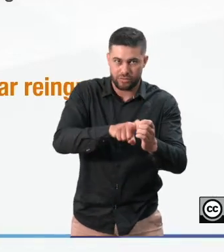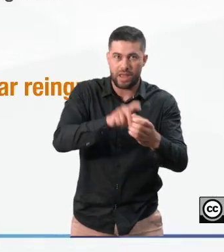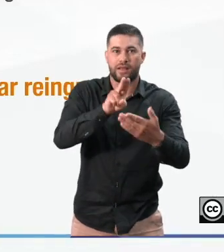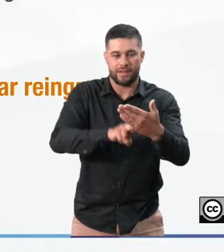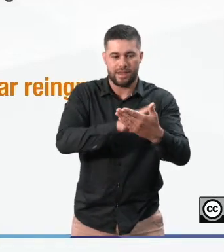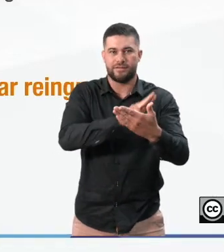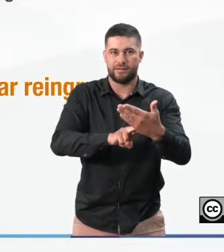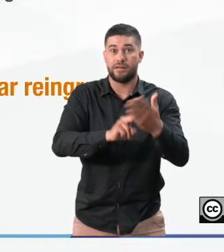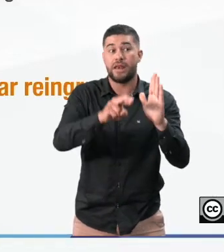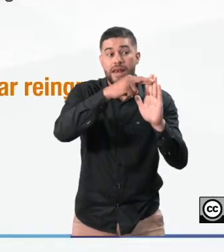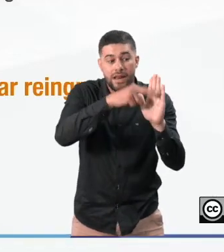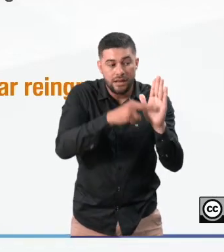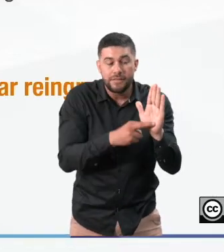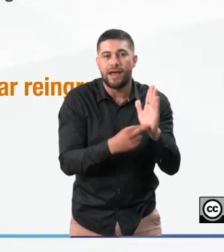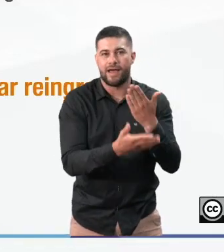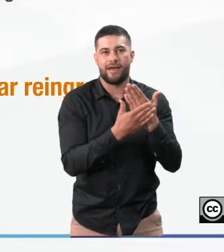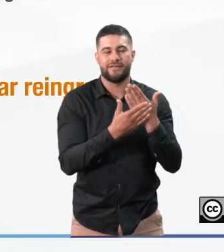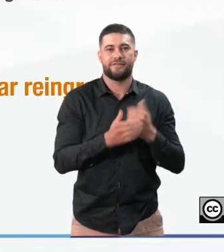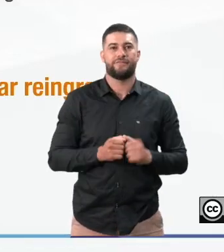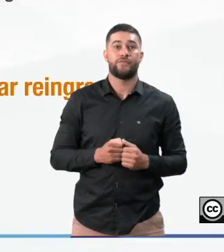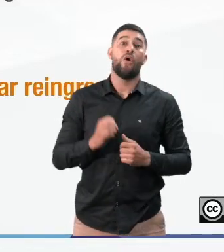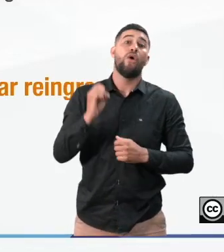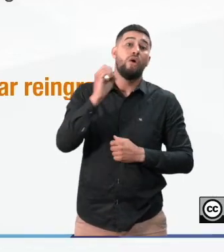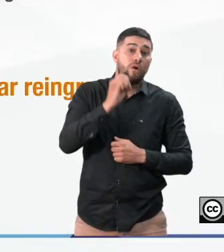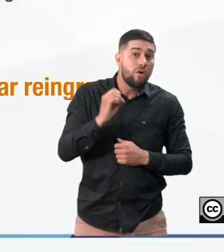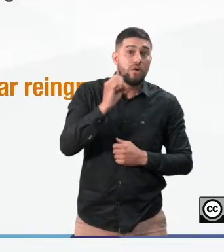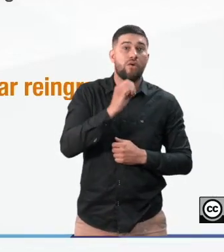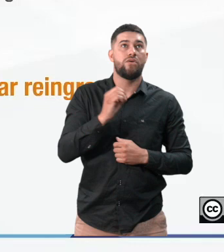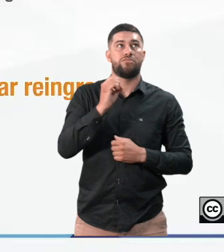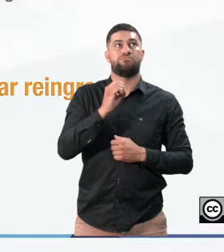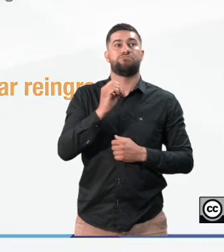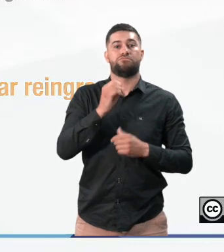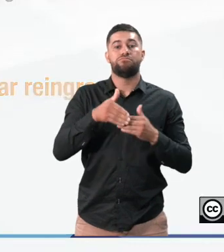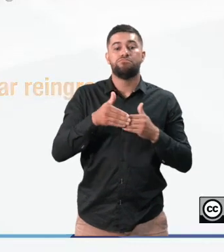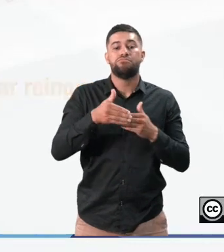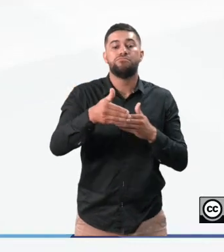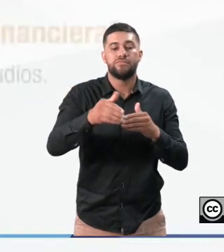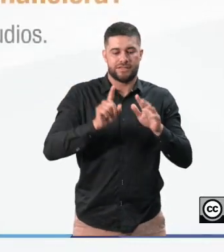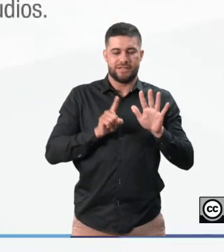o disciplinaria vigente no podrá solicitar el reingreso.